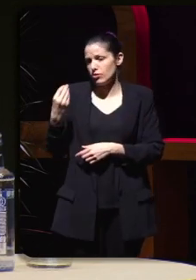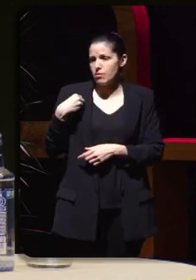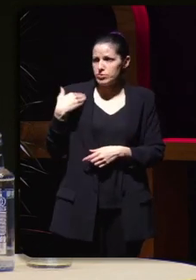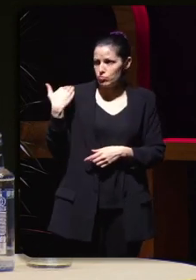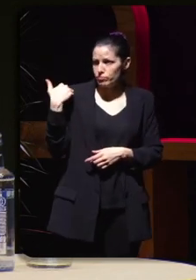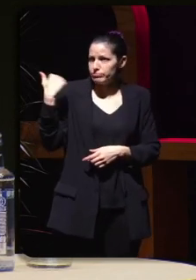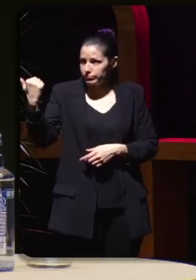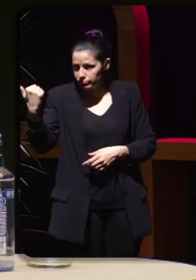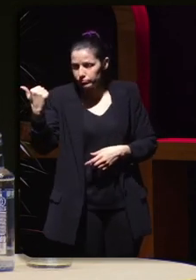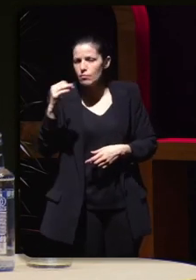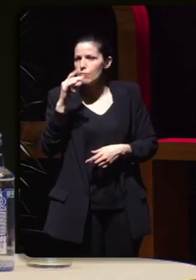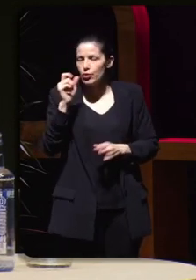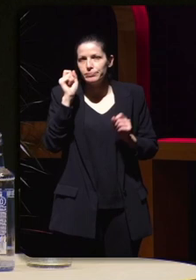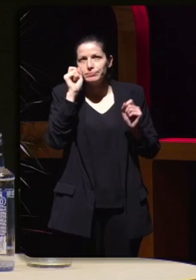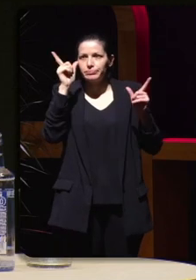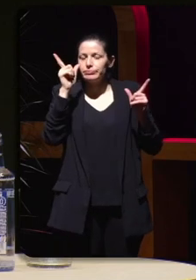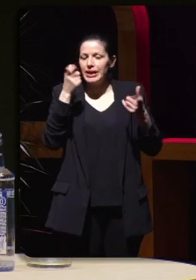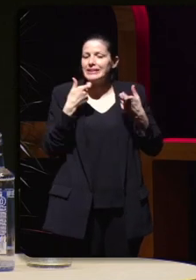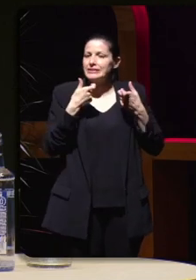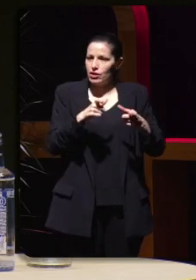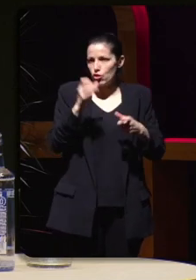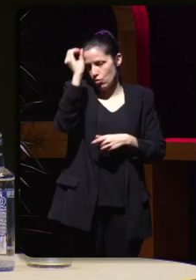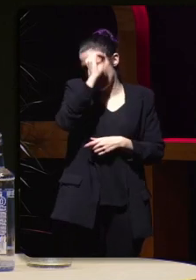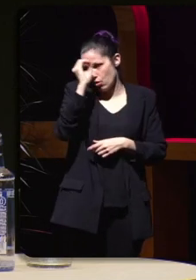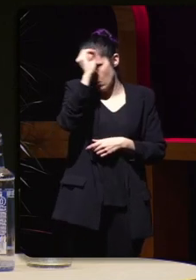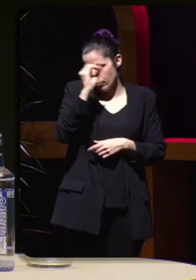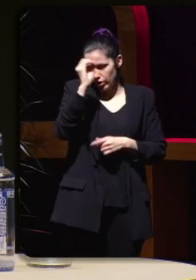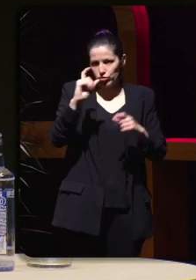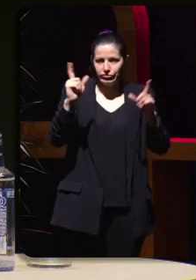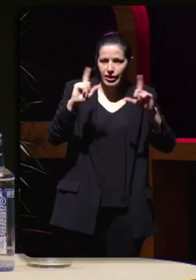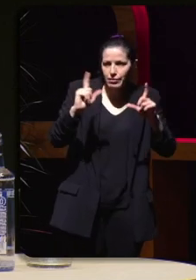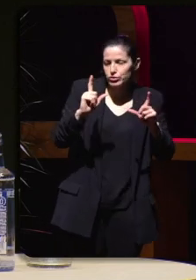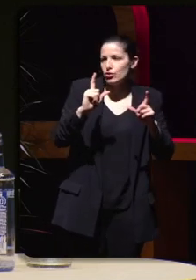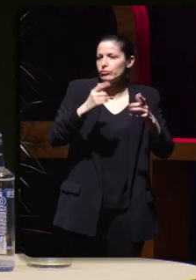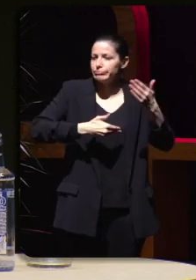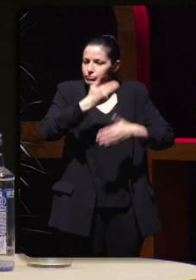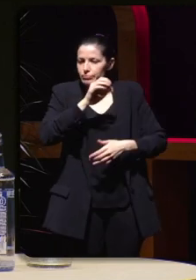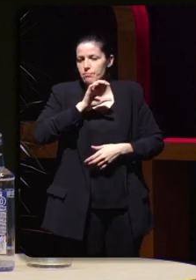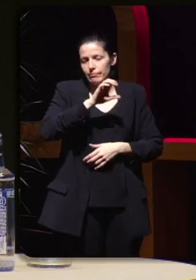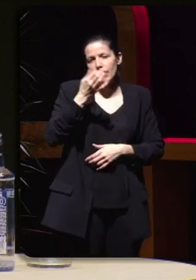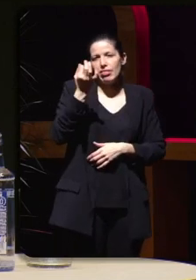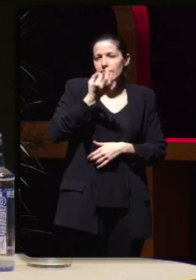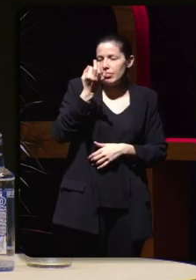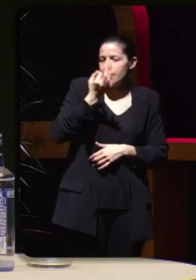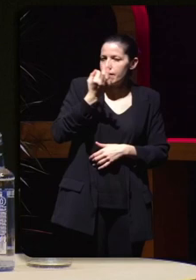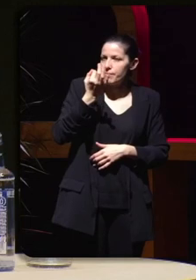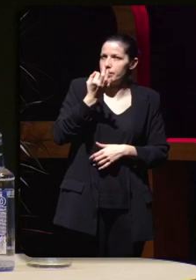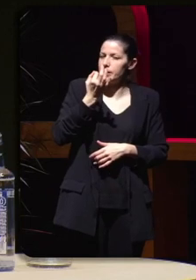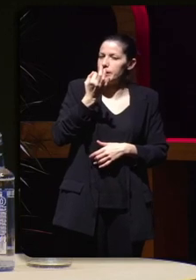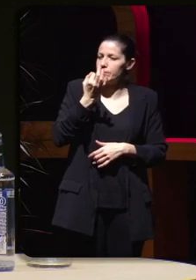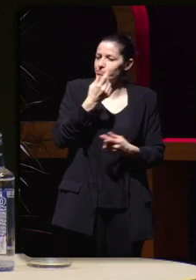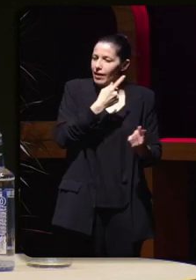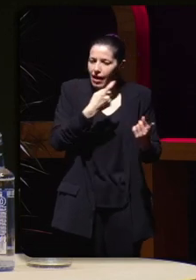se dio cuenta de que la sección de opinión de televisión del país igual hacía falta